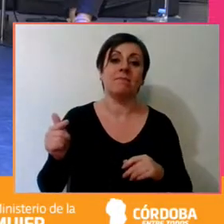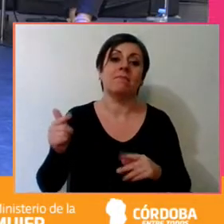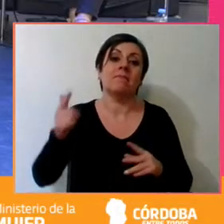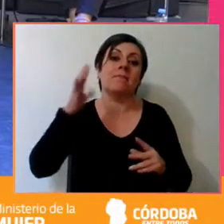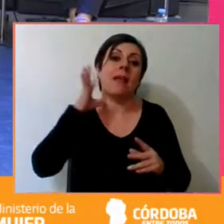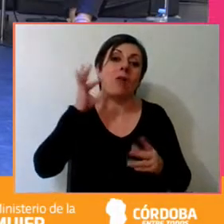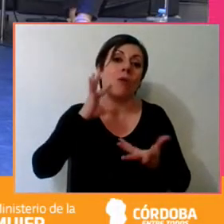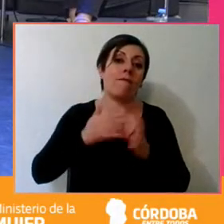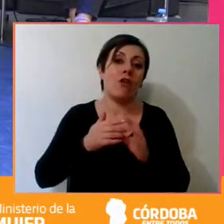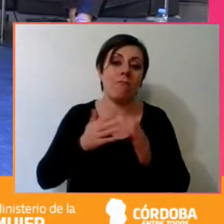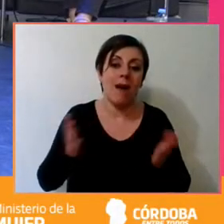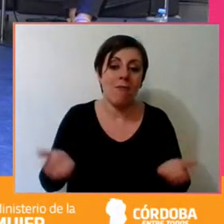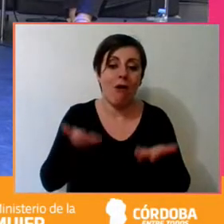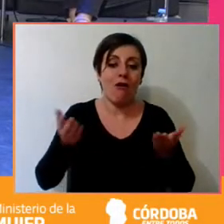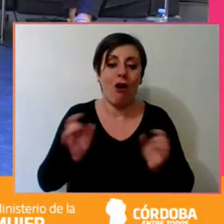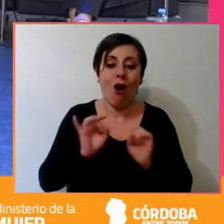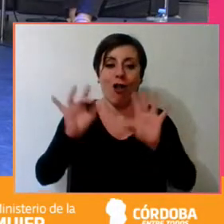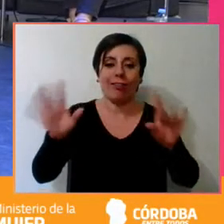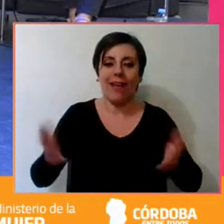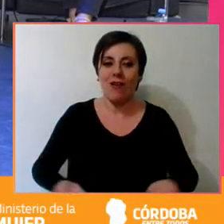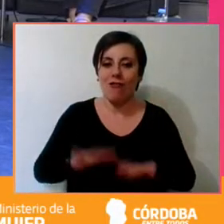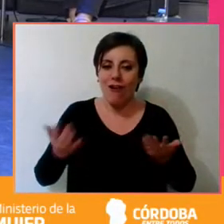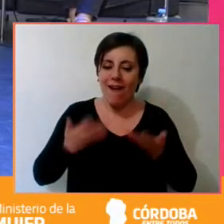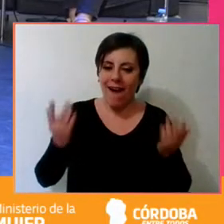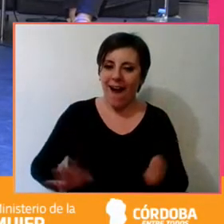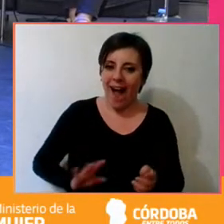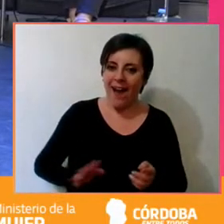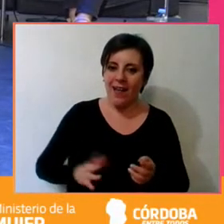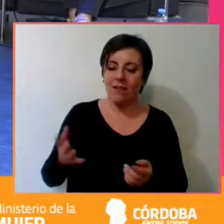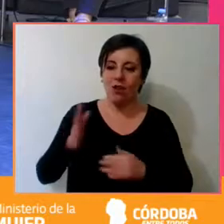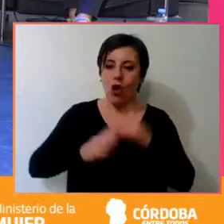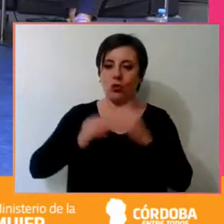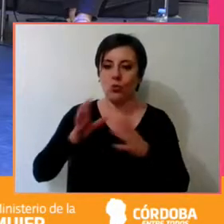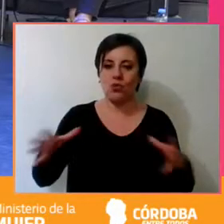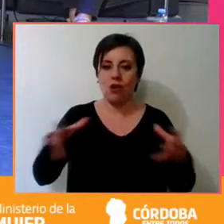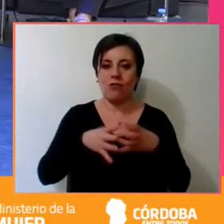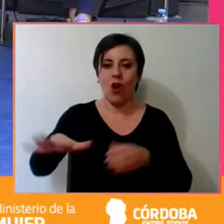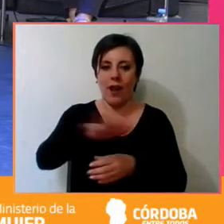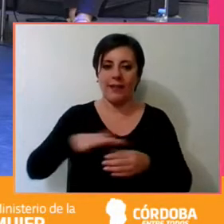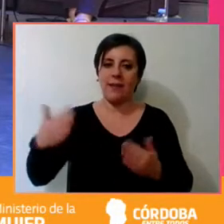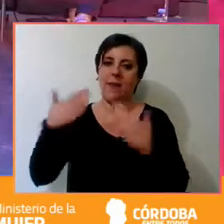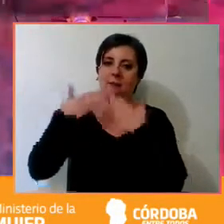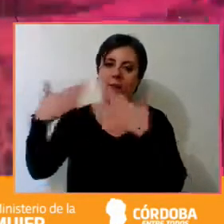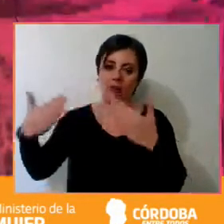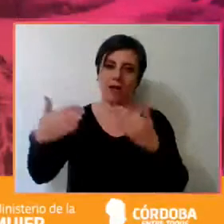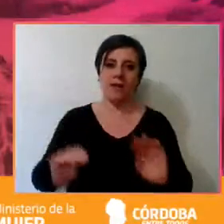entusiasmar y poder hacer esto una construcción colectiva. Muchísimas gracias.